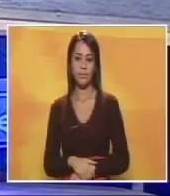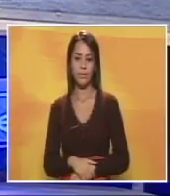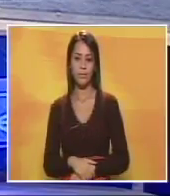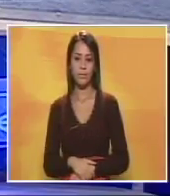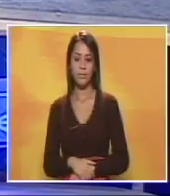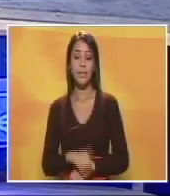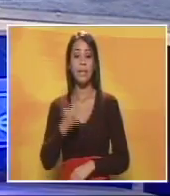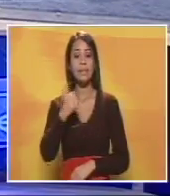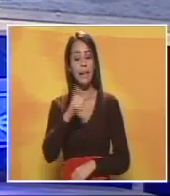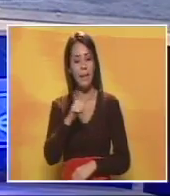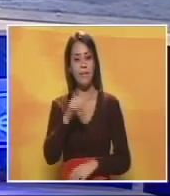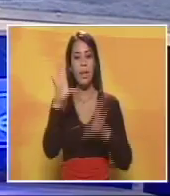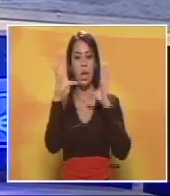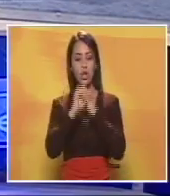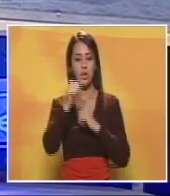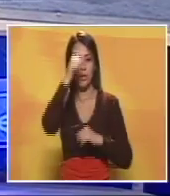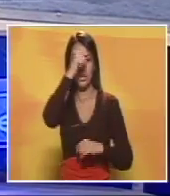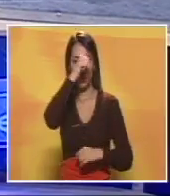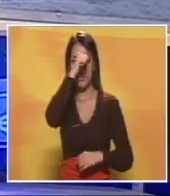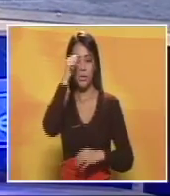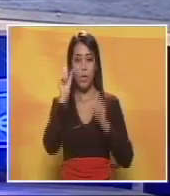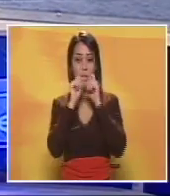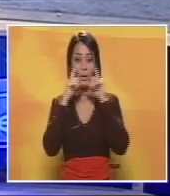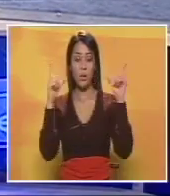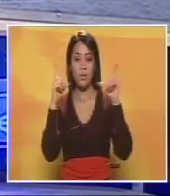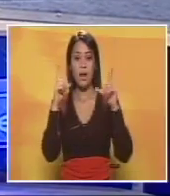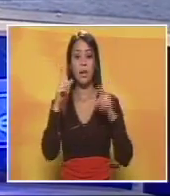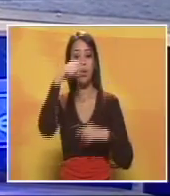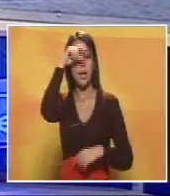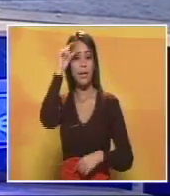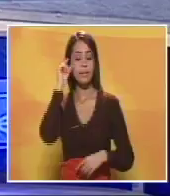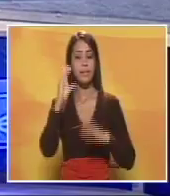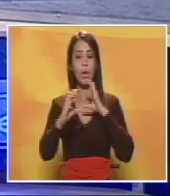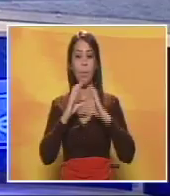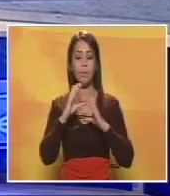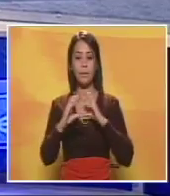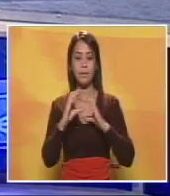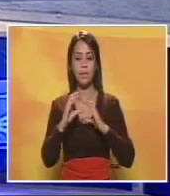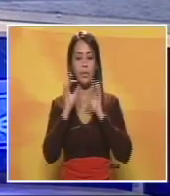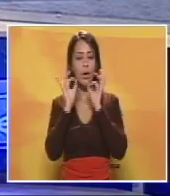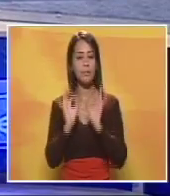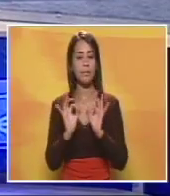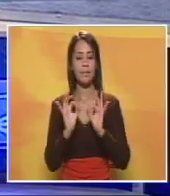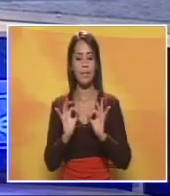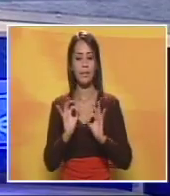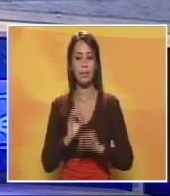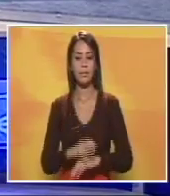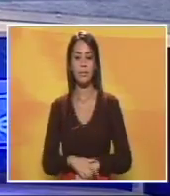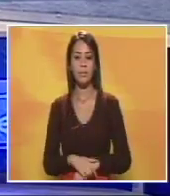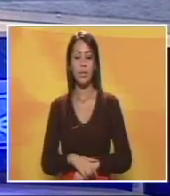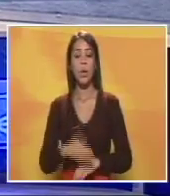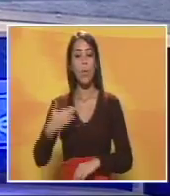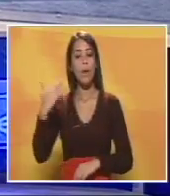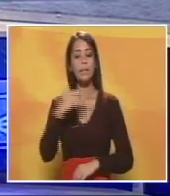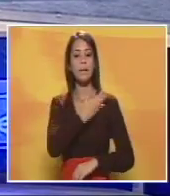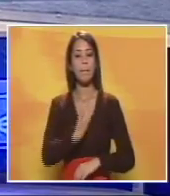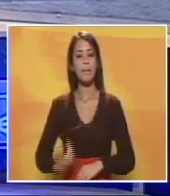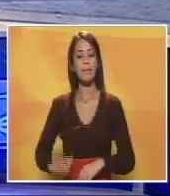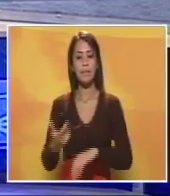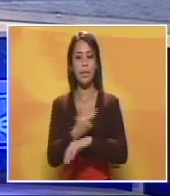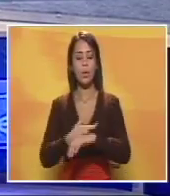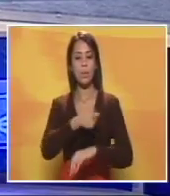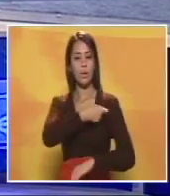Y a las 10 de la noche del domingo, en El Descubierto, Andrina estará conversando de manera exclusiva con el expresidente del gobierno